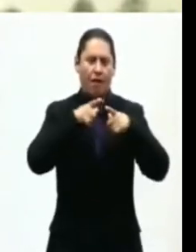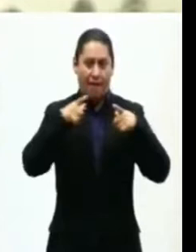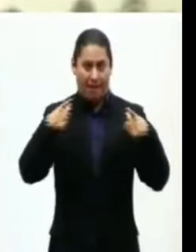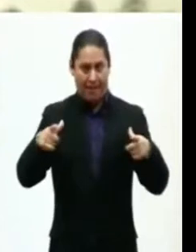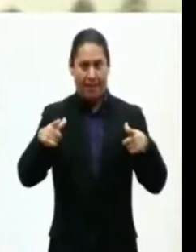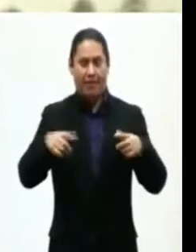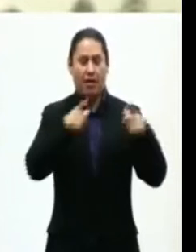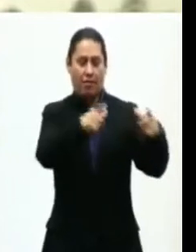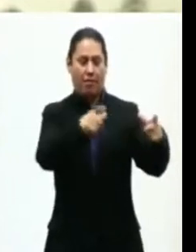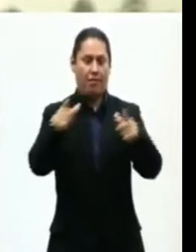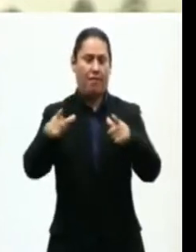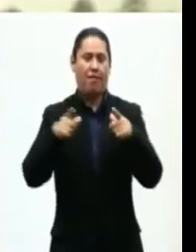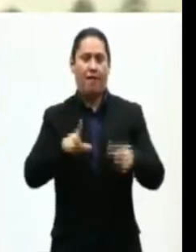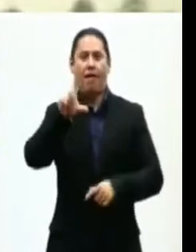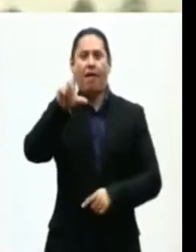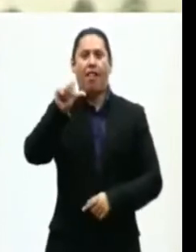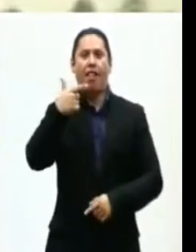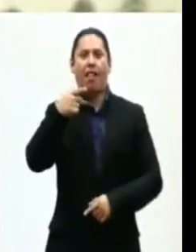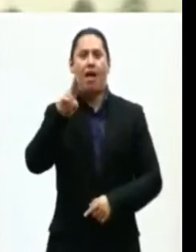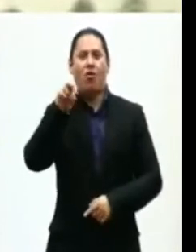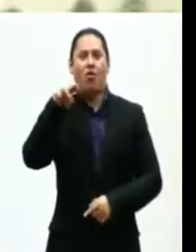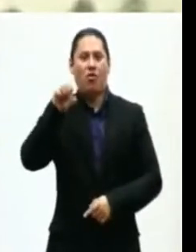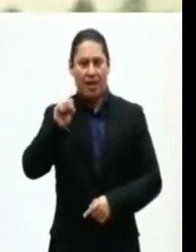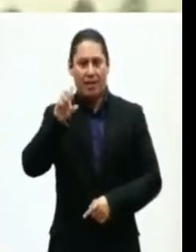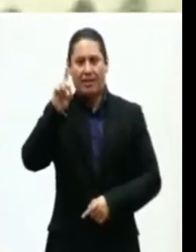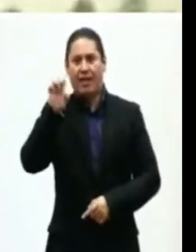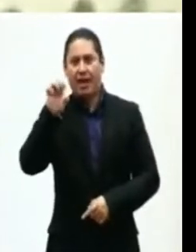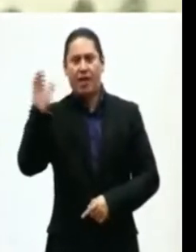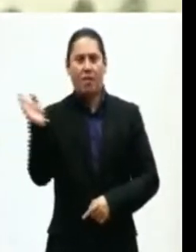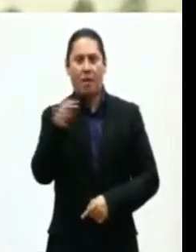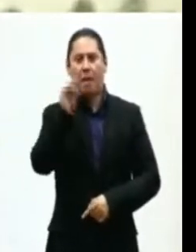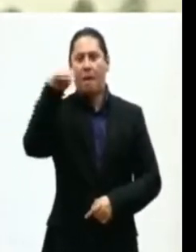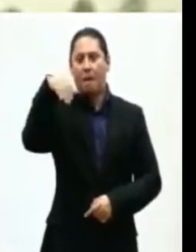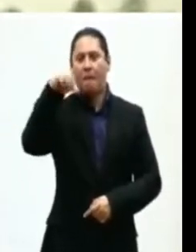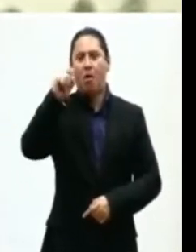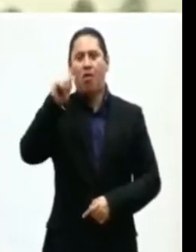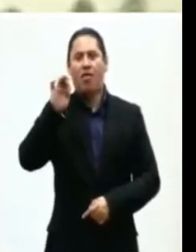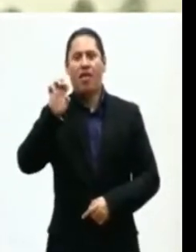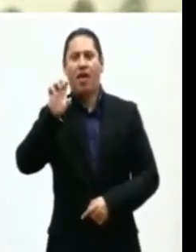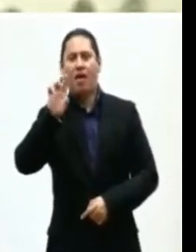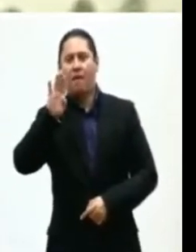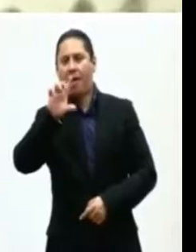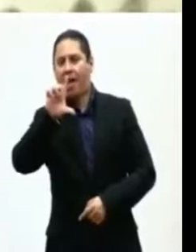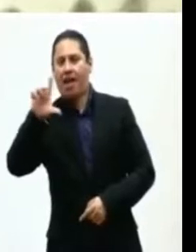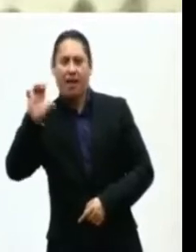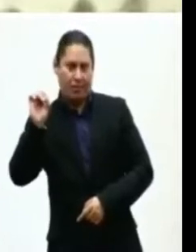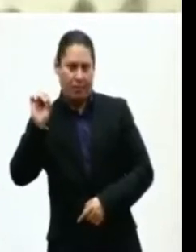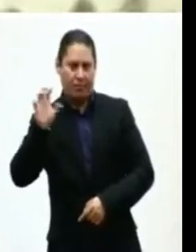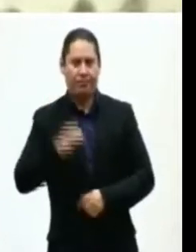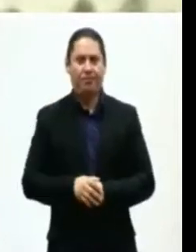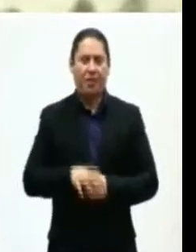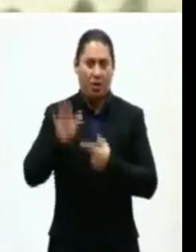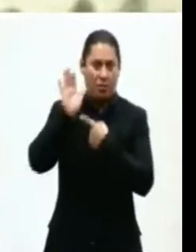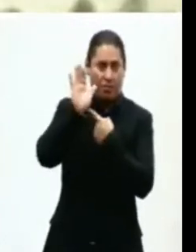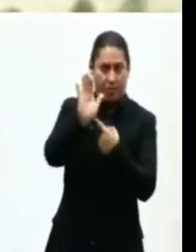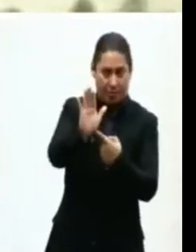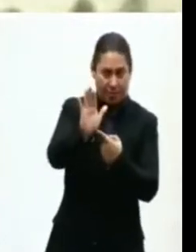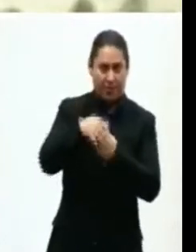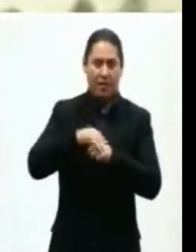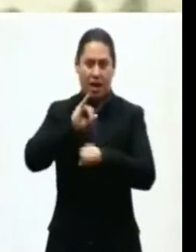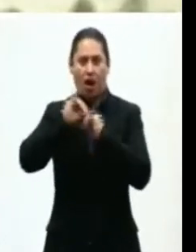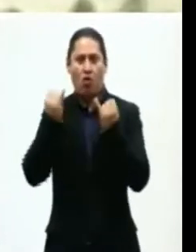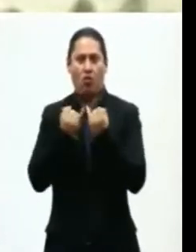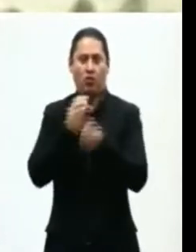de Montebello. Esta 67ª legislatura que presenta la Junta de Coordinación Política del Congreso